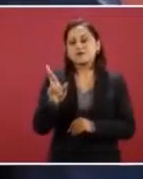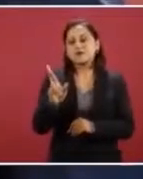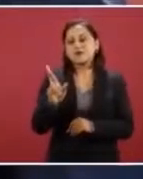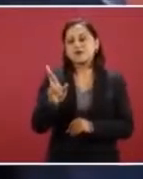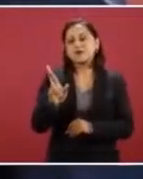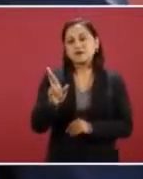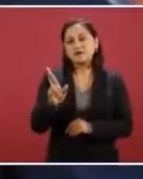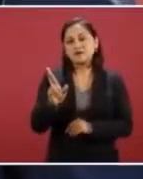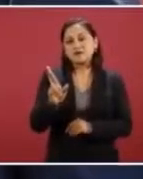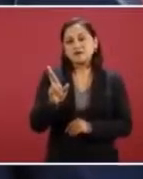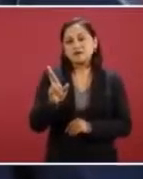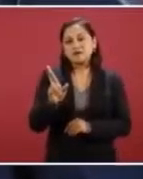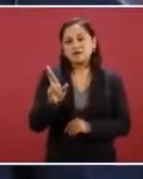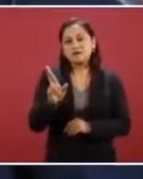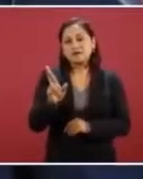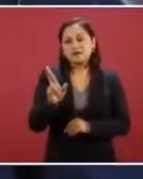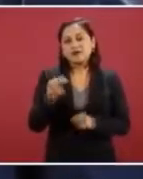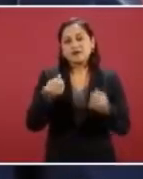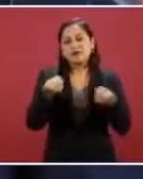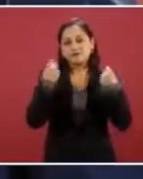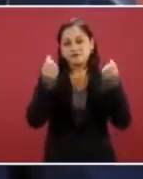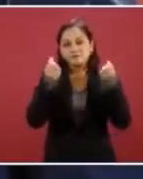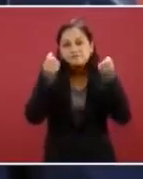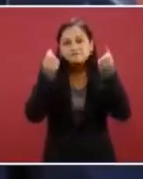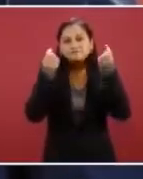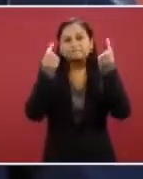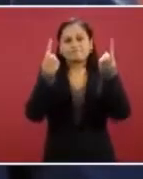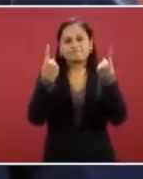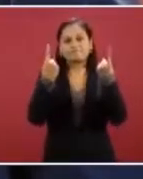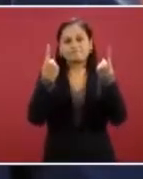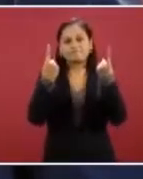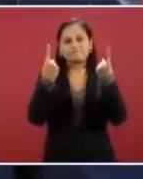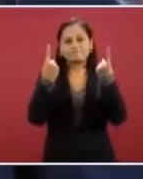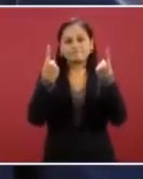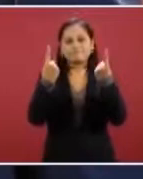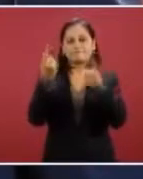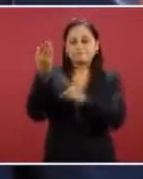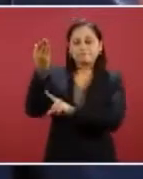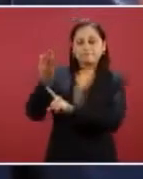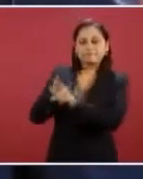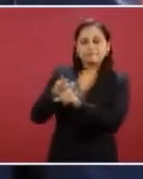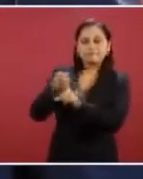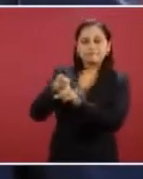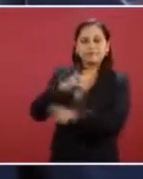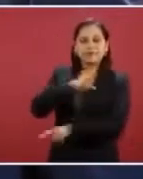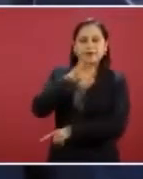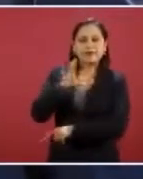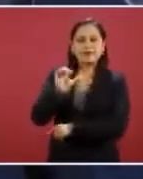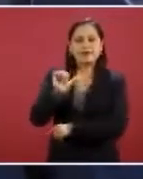sobre mi admiración al general Ángeles